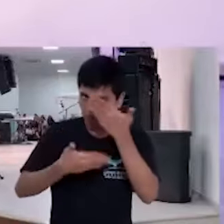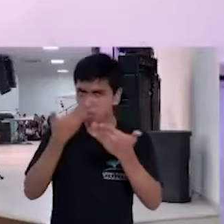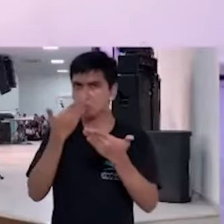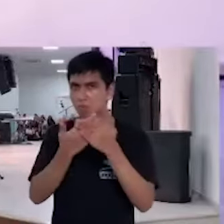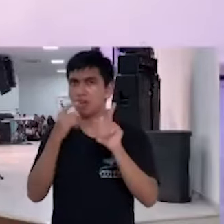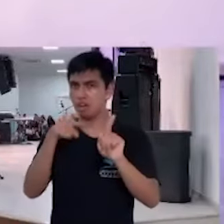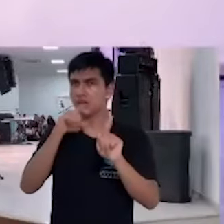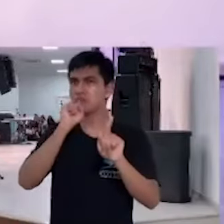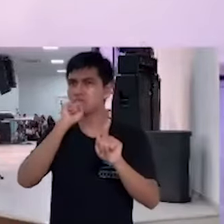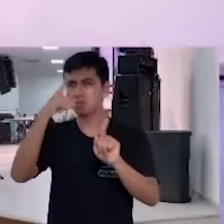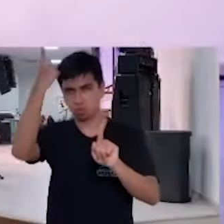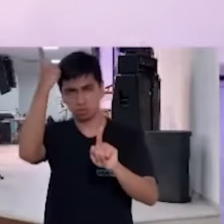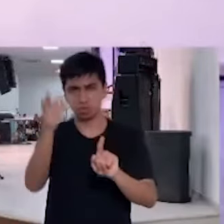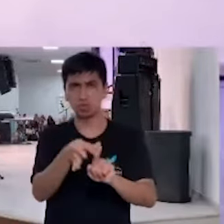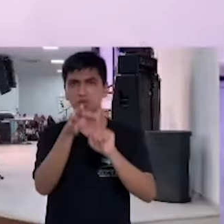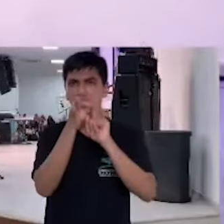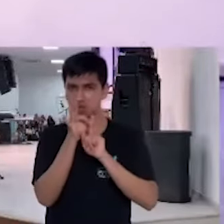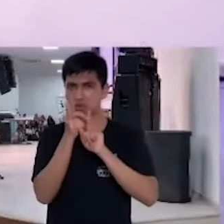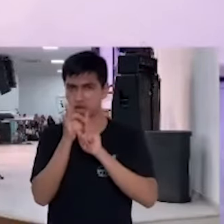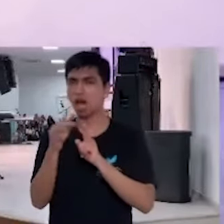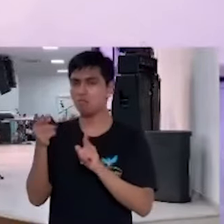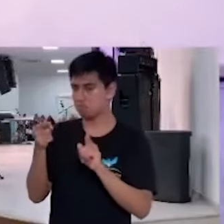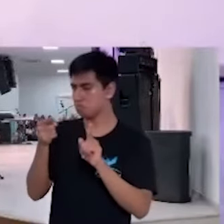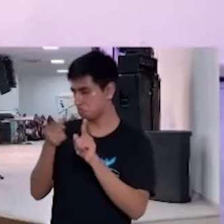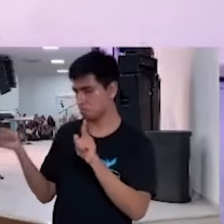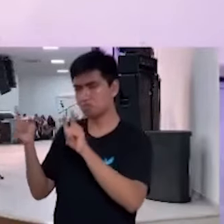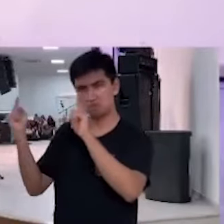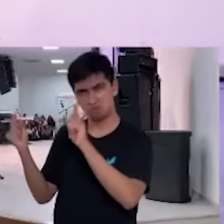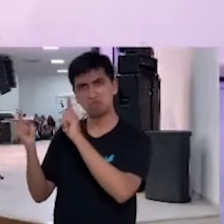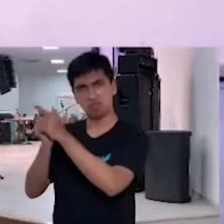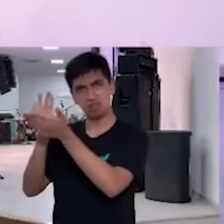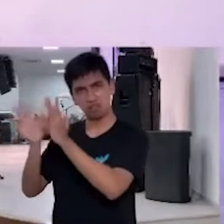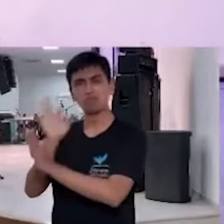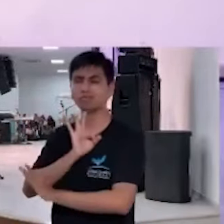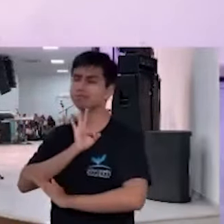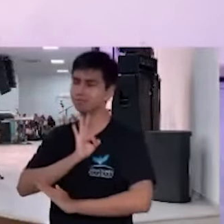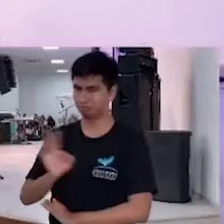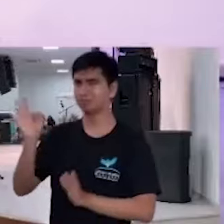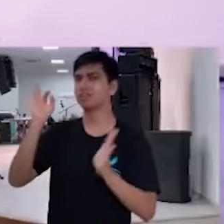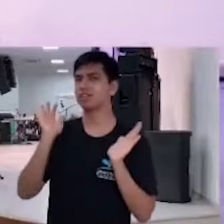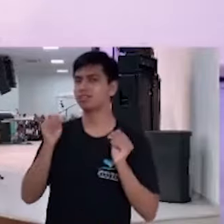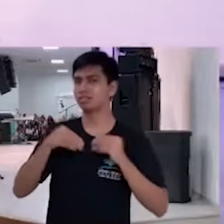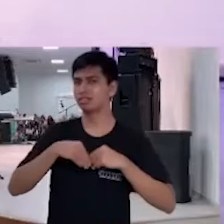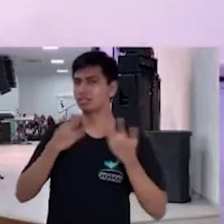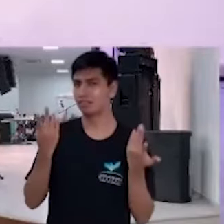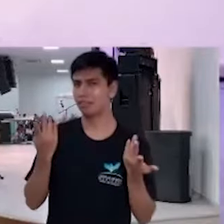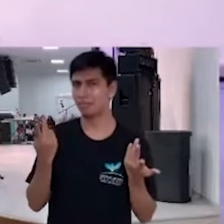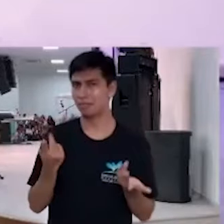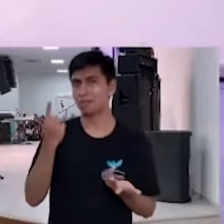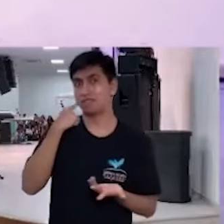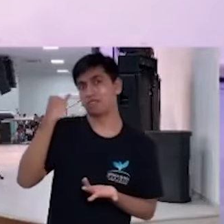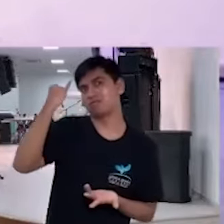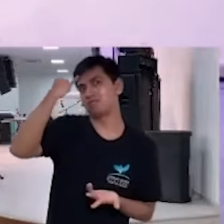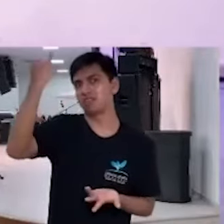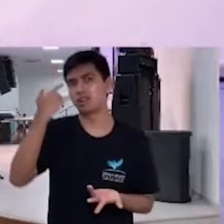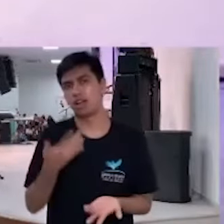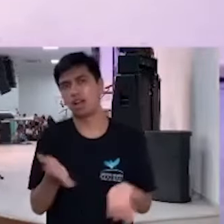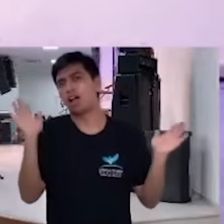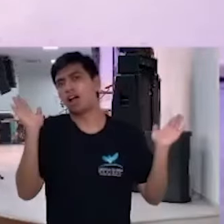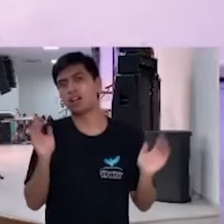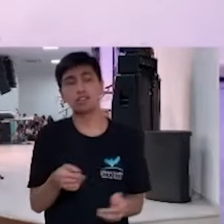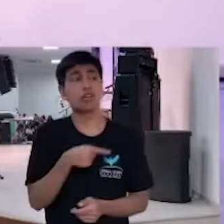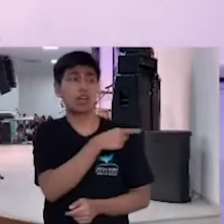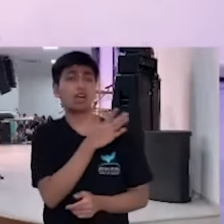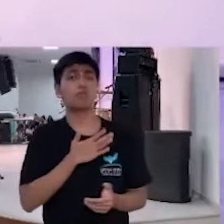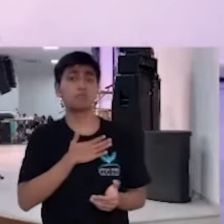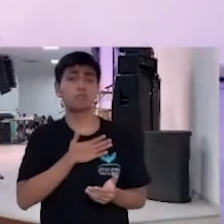de aconsejar o de ministrar, y no por ser la esposa del pastor, pues entonces tiene que atender esos asuntos. Le llamamos a la mujer que Dios le dio